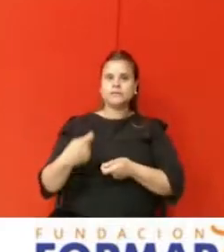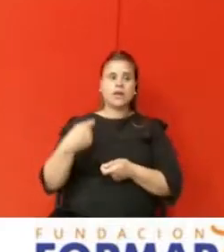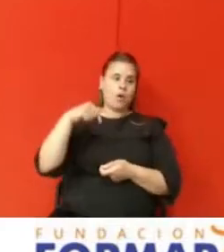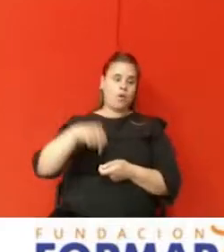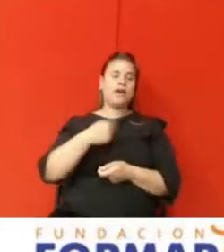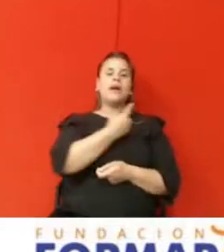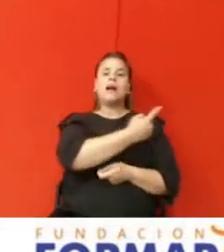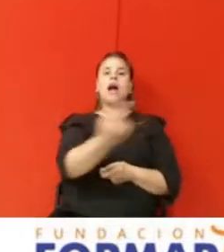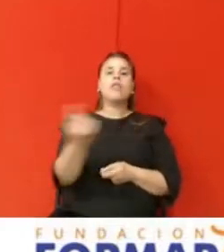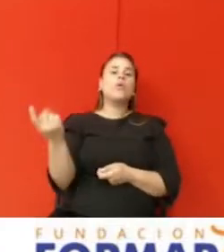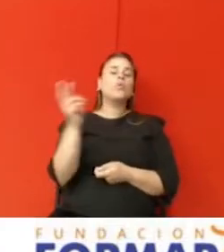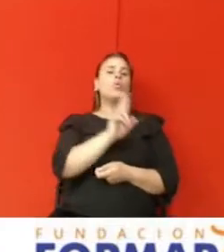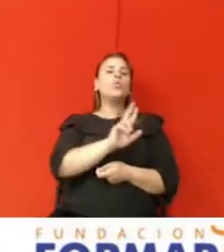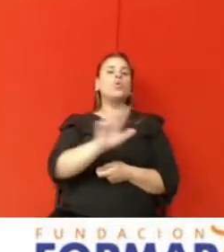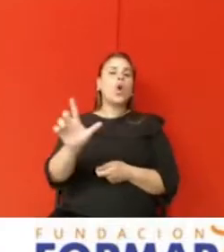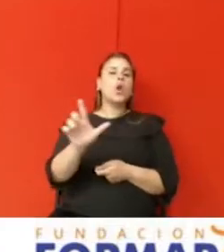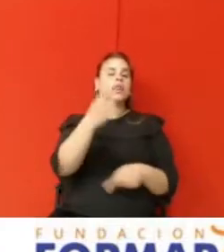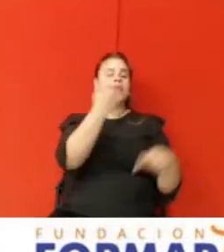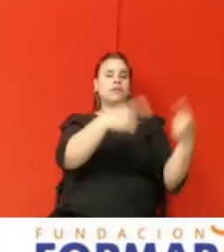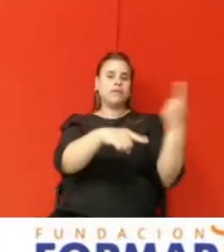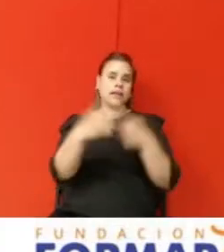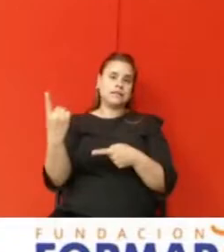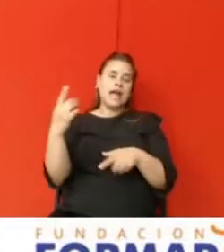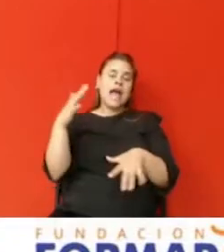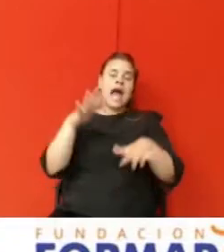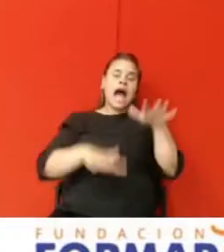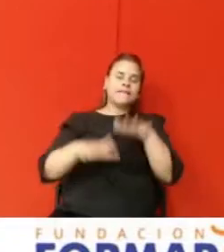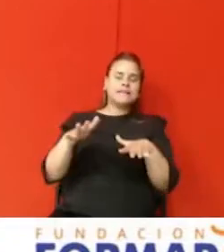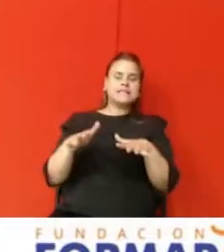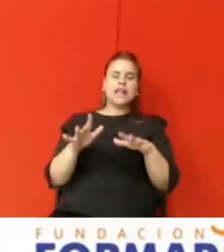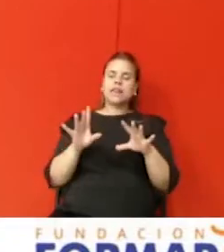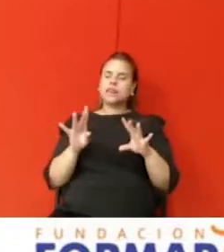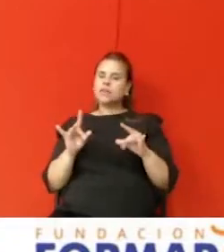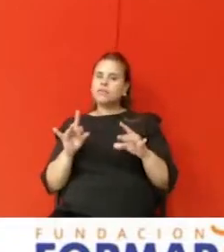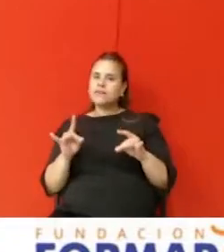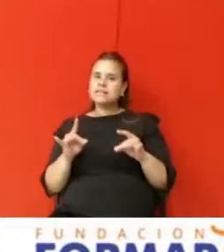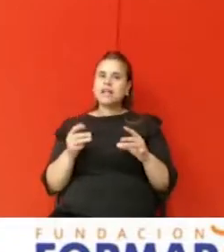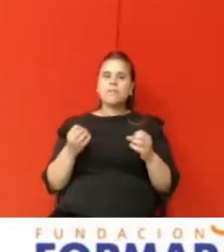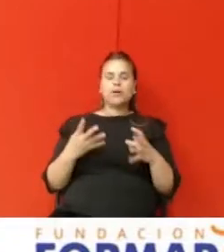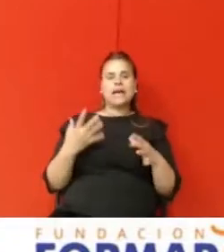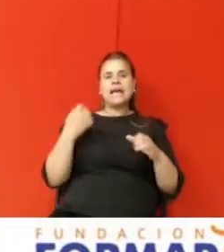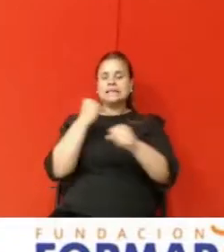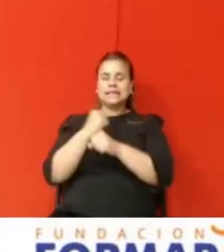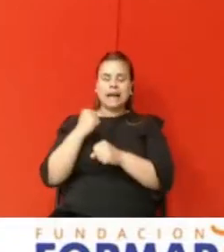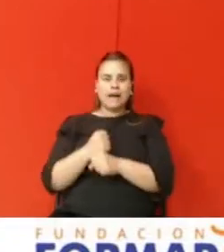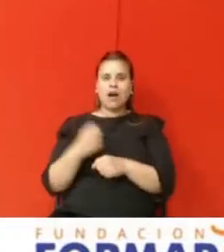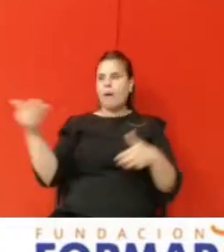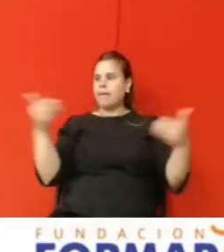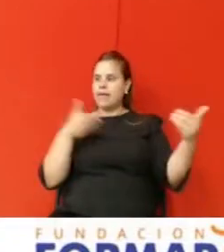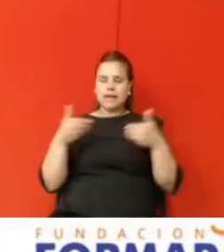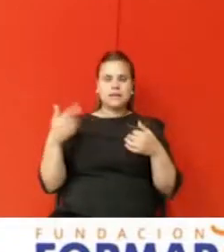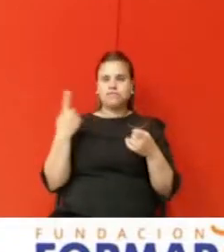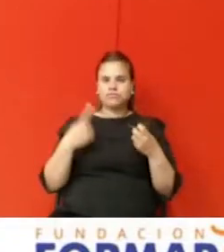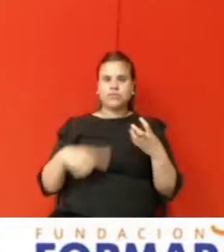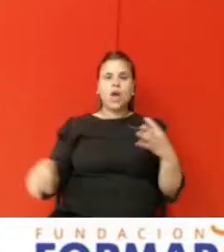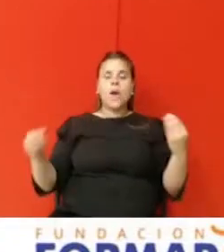espacio, más allá que muchas veces es difícil en la vorágine del trabajo por la demanda, no solo del residente,